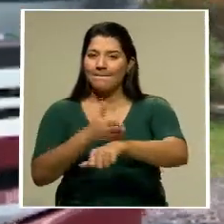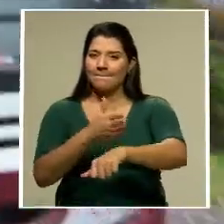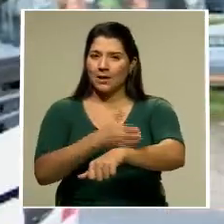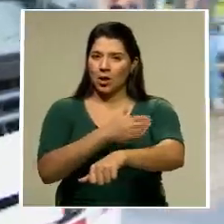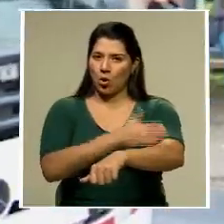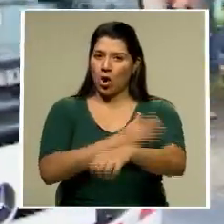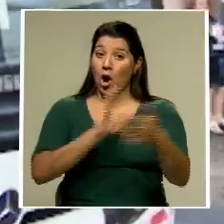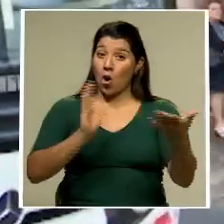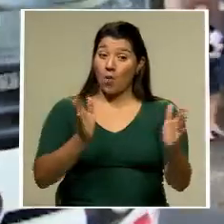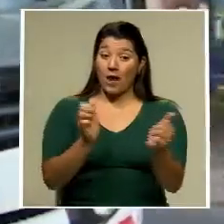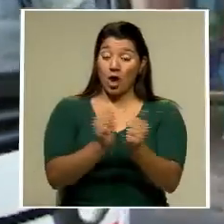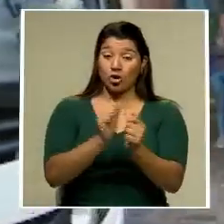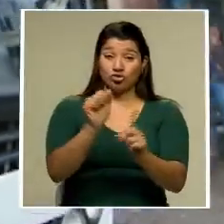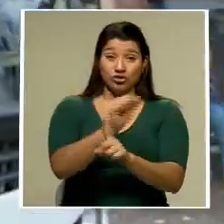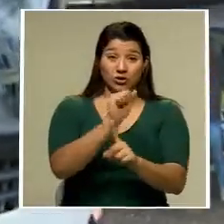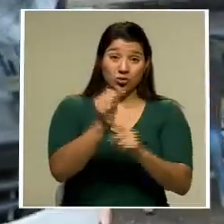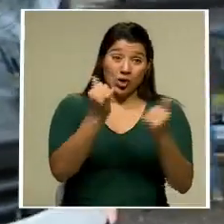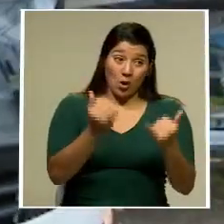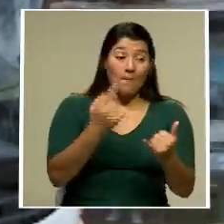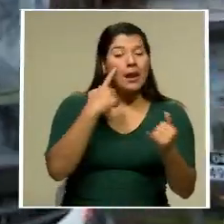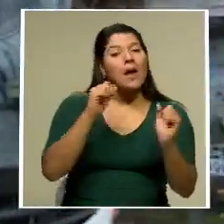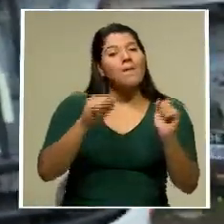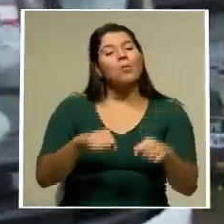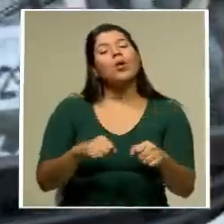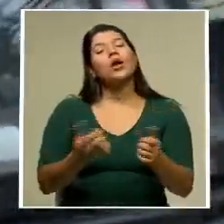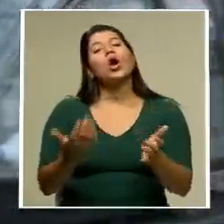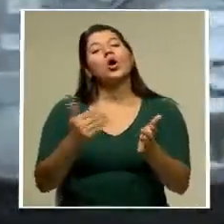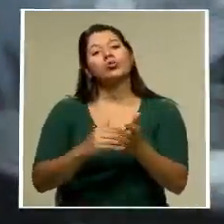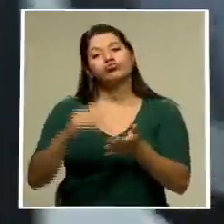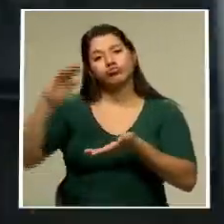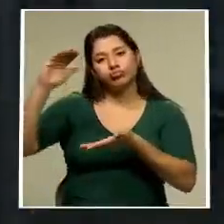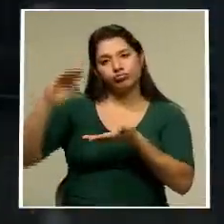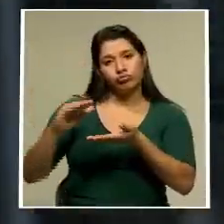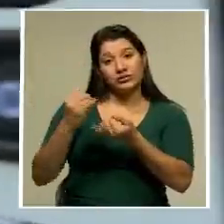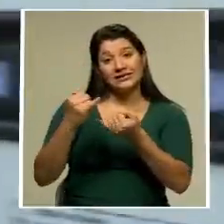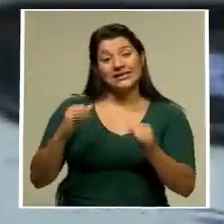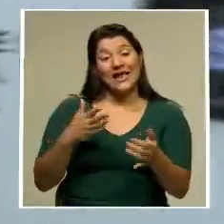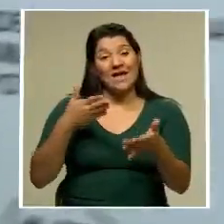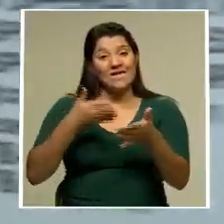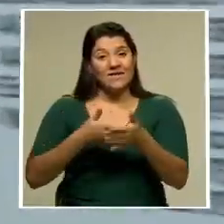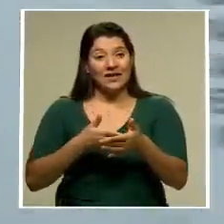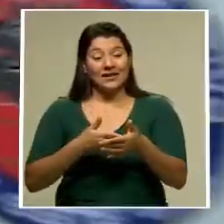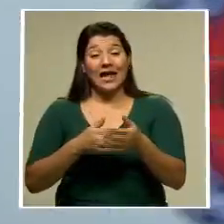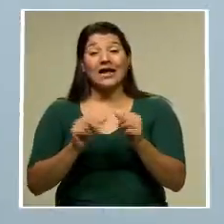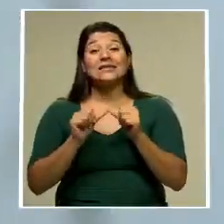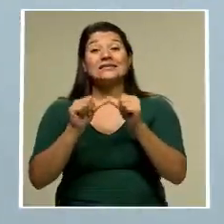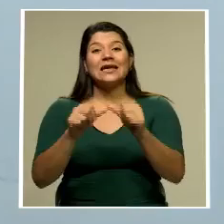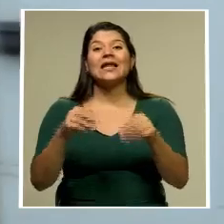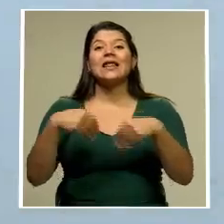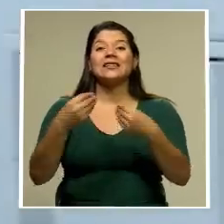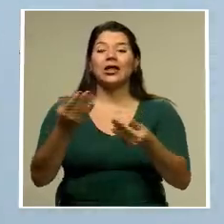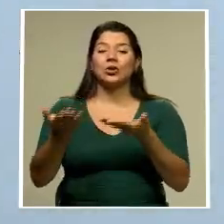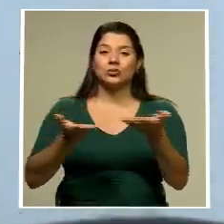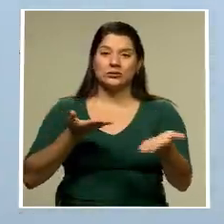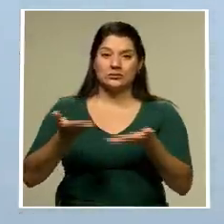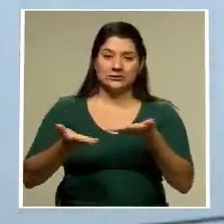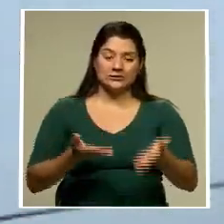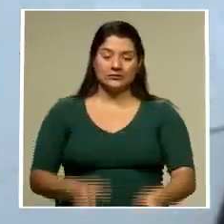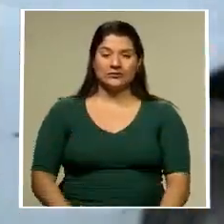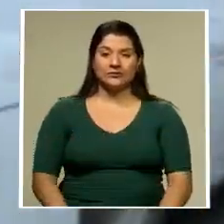las actuales que permitan aplicar el ajuste tarifario sin afectar la continuidad en la prestación del